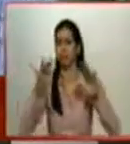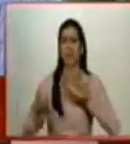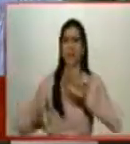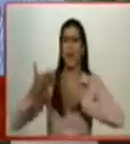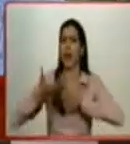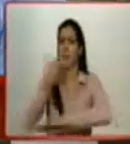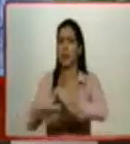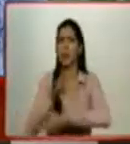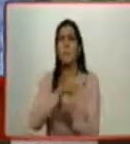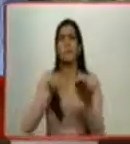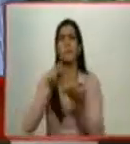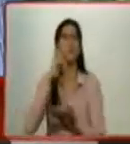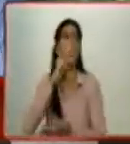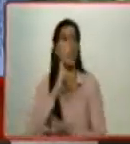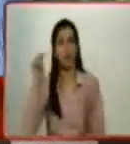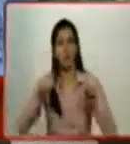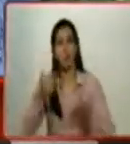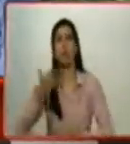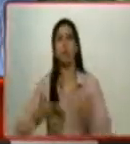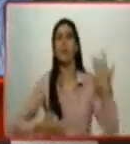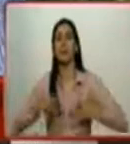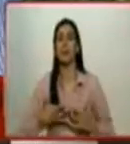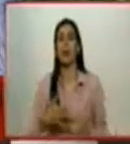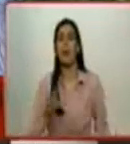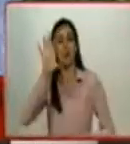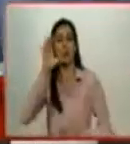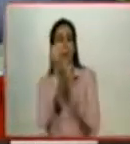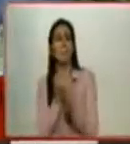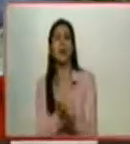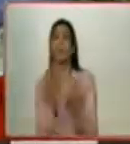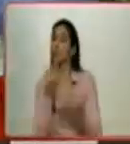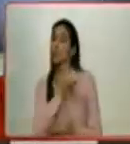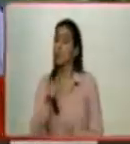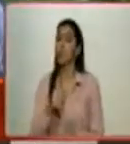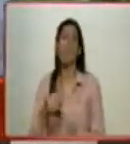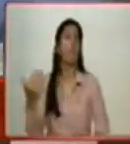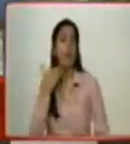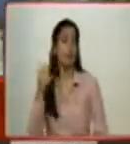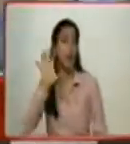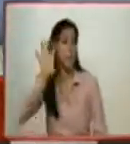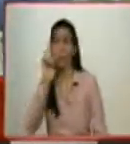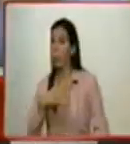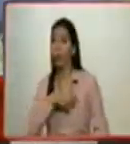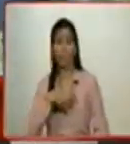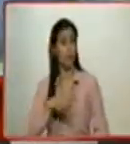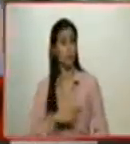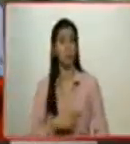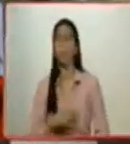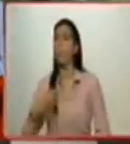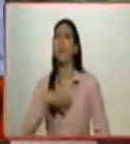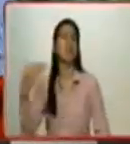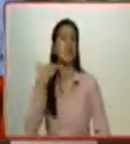hoy acá en la Plaza Bolívar en este importante acto. La patria espera mucho de nosotros, no podemos fallarle en la historia. Nosotros tenemos